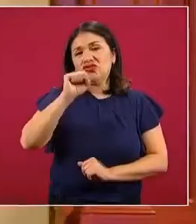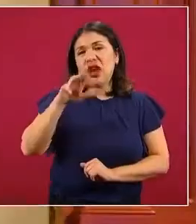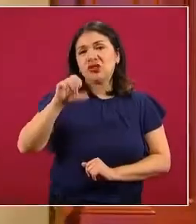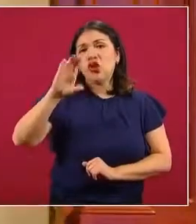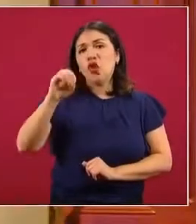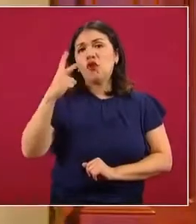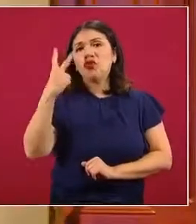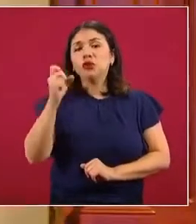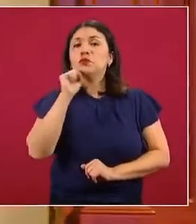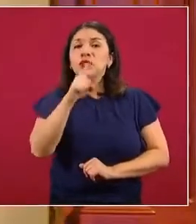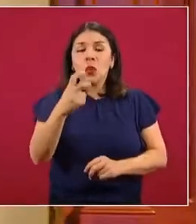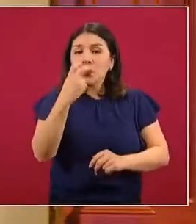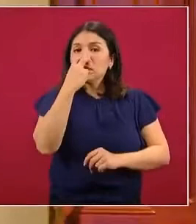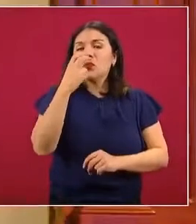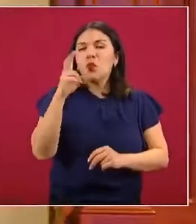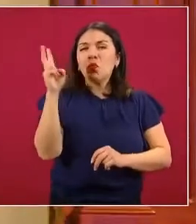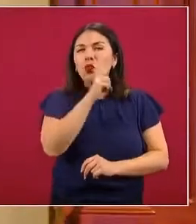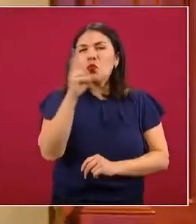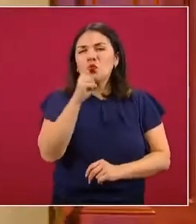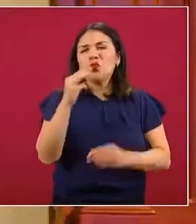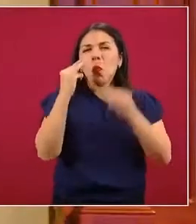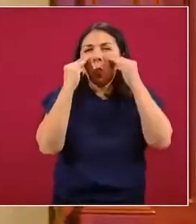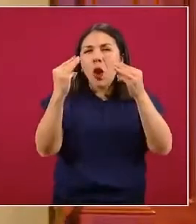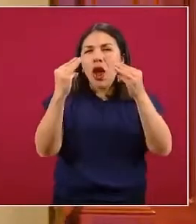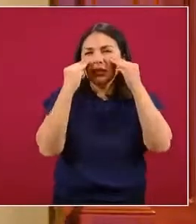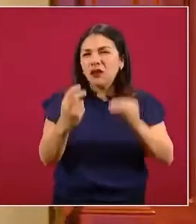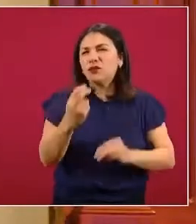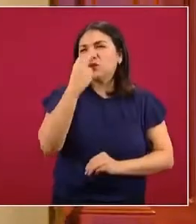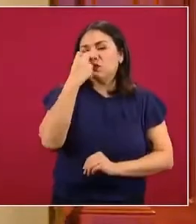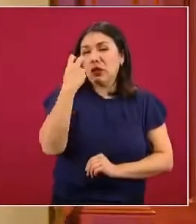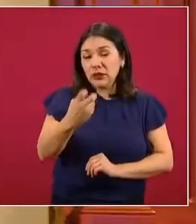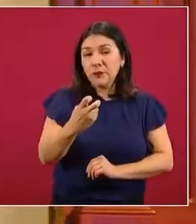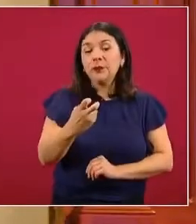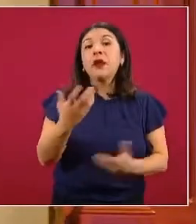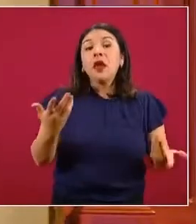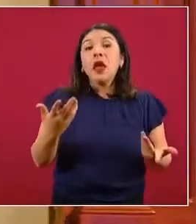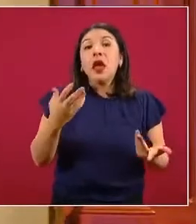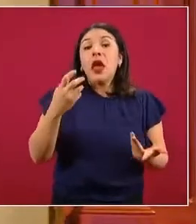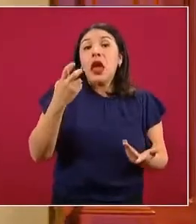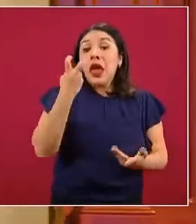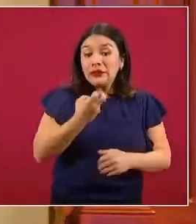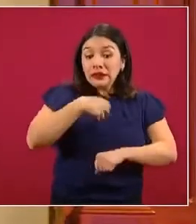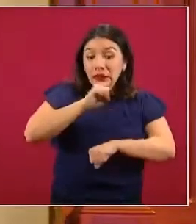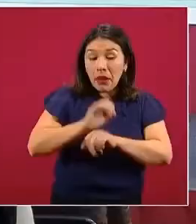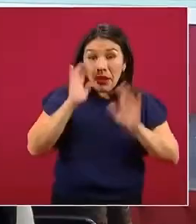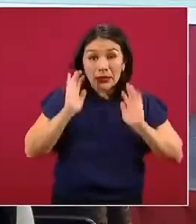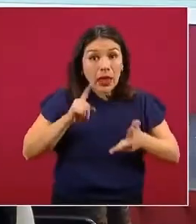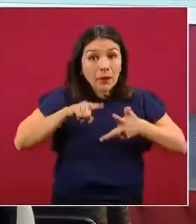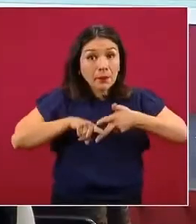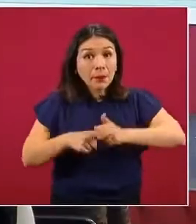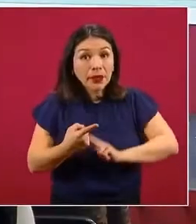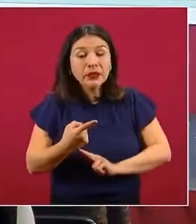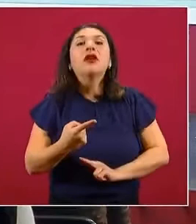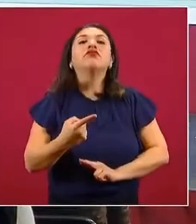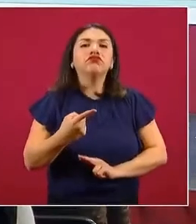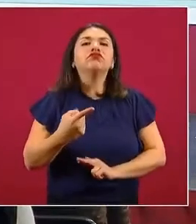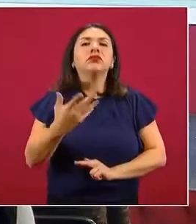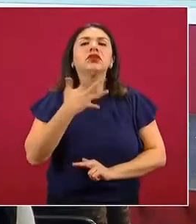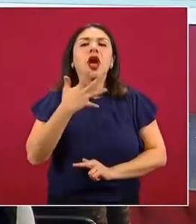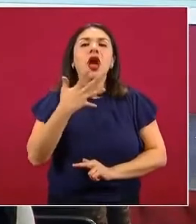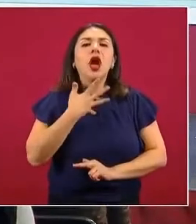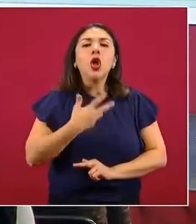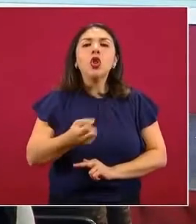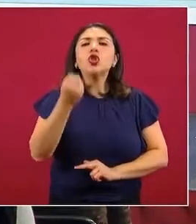en la muestra que se toma de las vías respiratorias. Entonces ya a partir de esta semana prácticamente tenemos